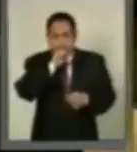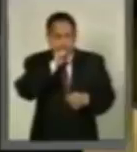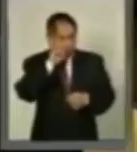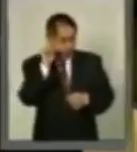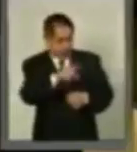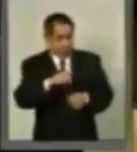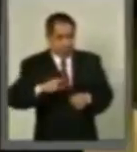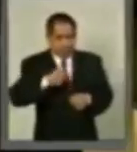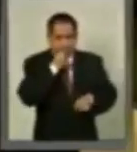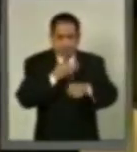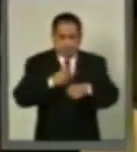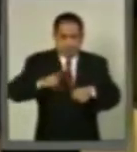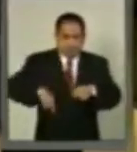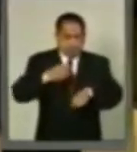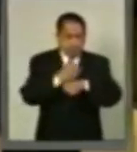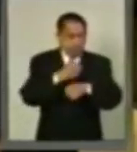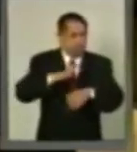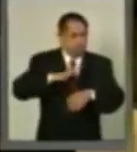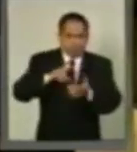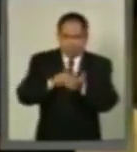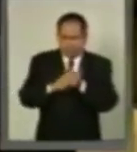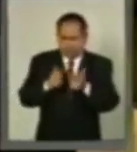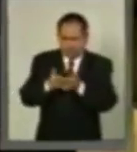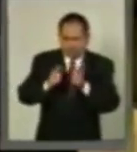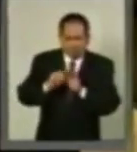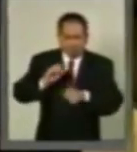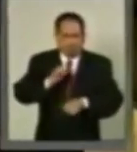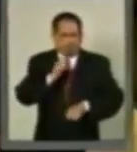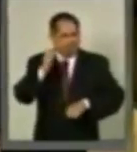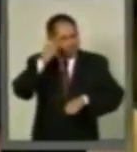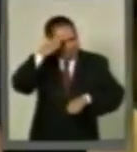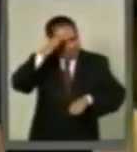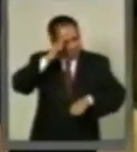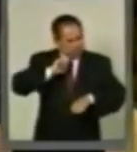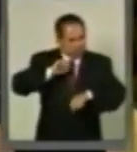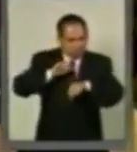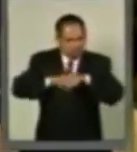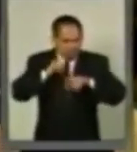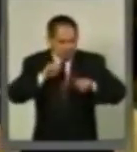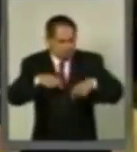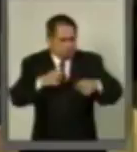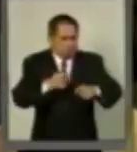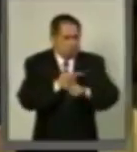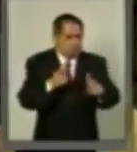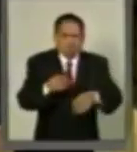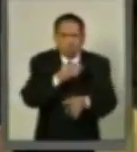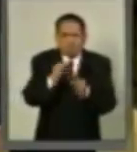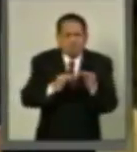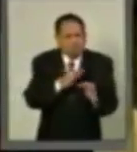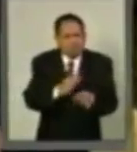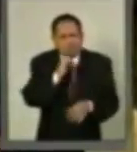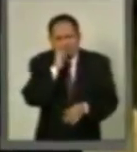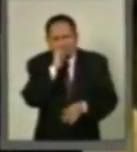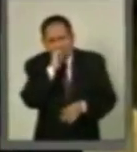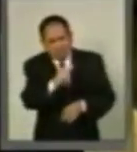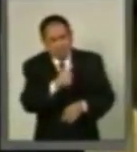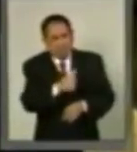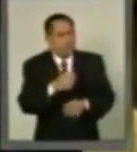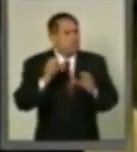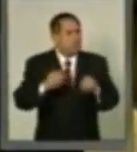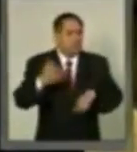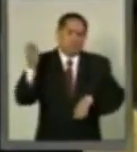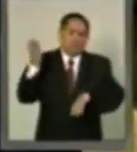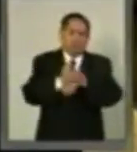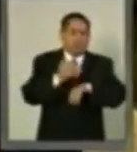Secretaría con una agencia especializada en garantizar sus derechos, no lo cumplen. O incluso la censura a